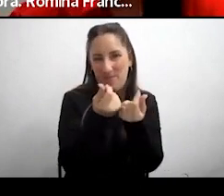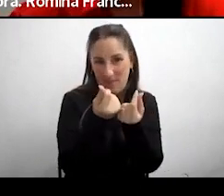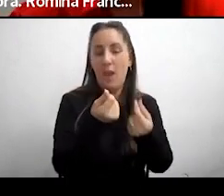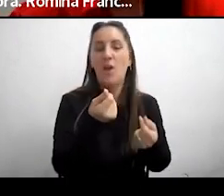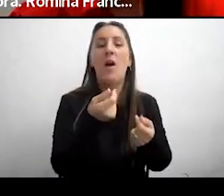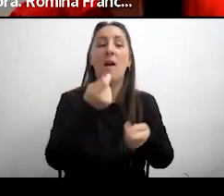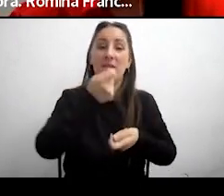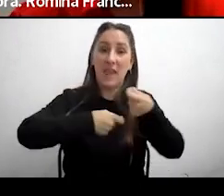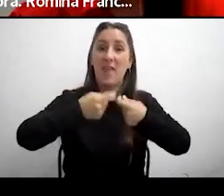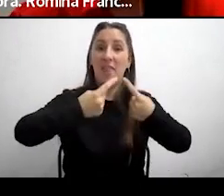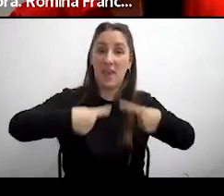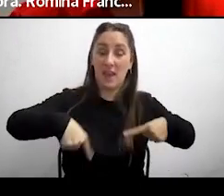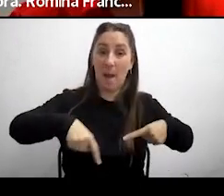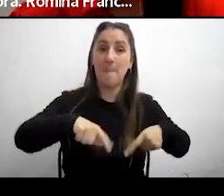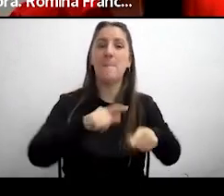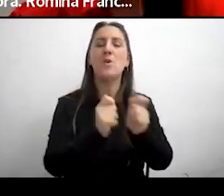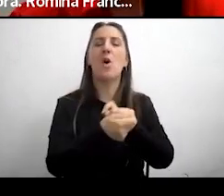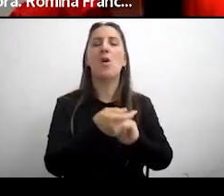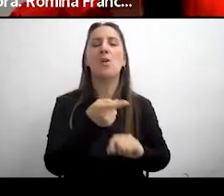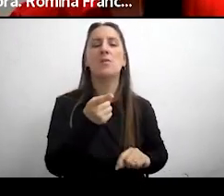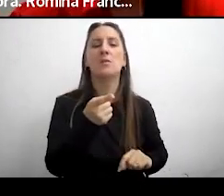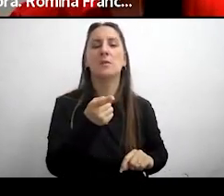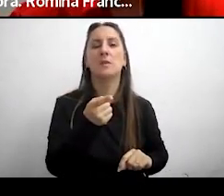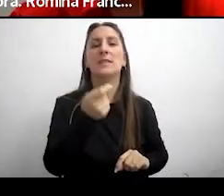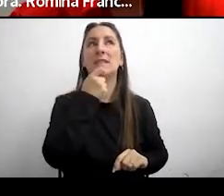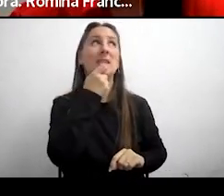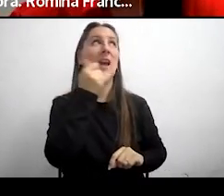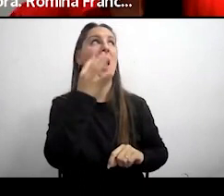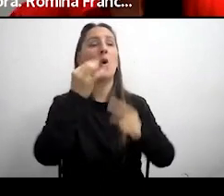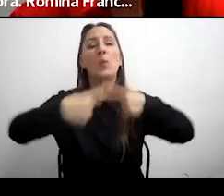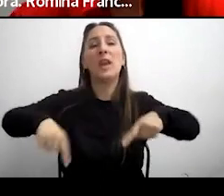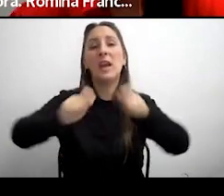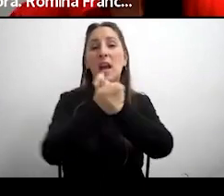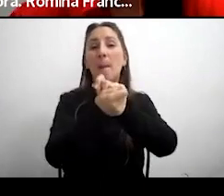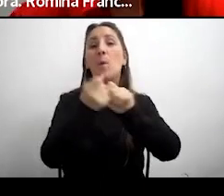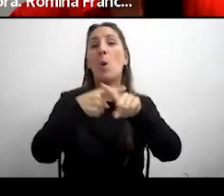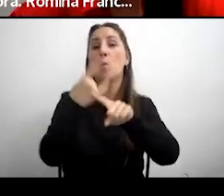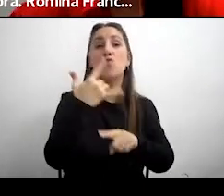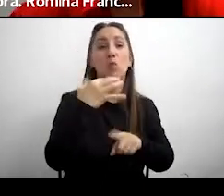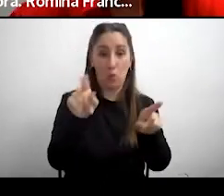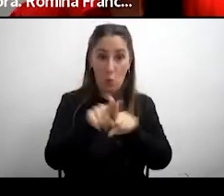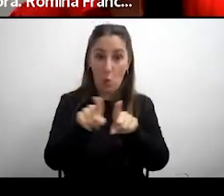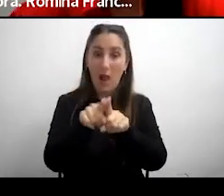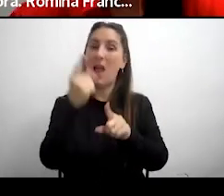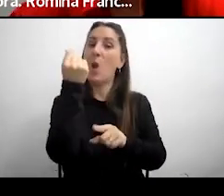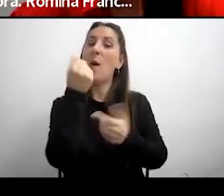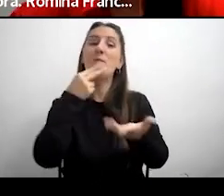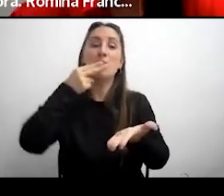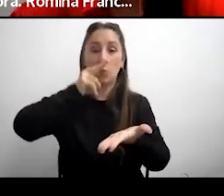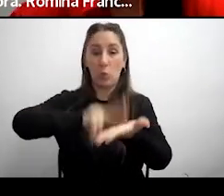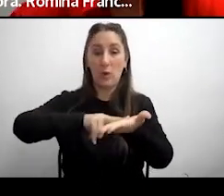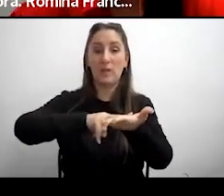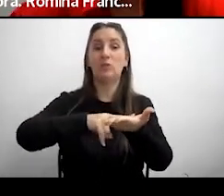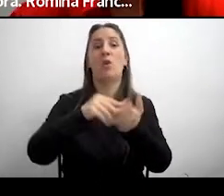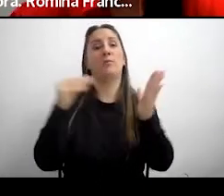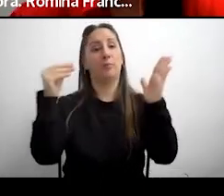cambio, en los casos también que se hubieran afectado bienes de cambio como bienes de uso, el valor impositivo que se les hubiera asignado